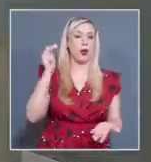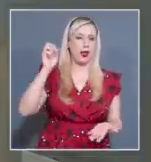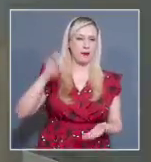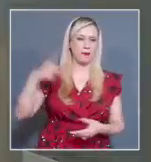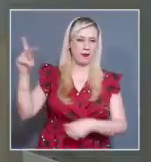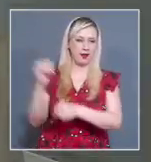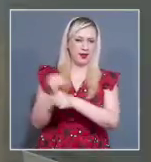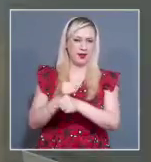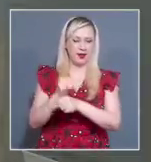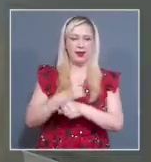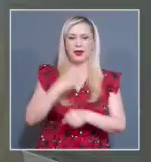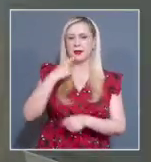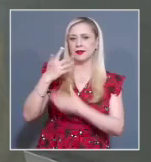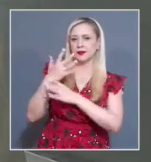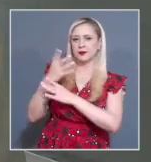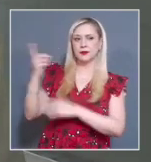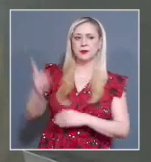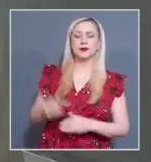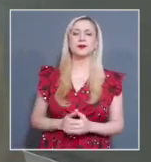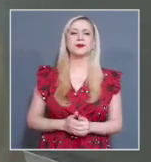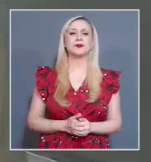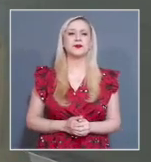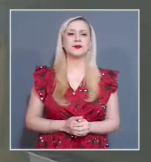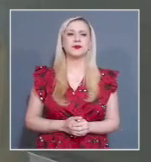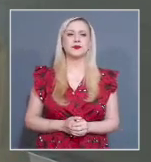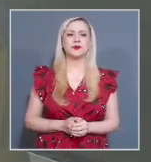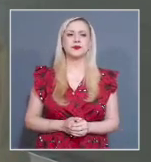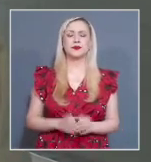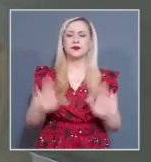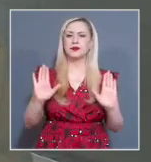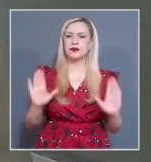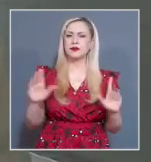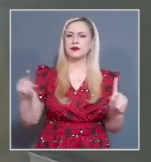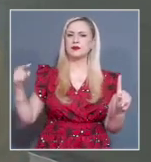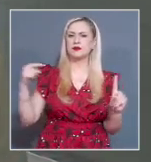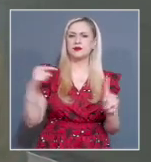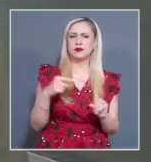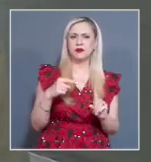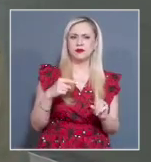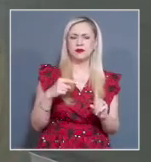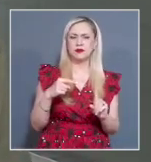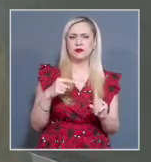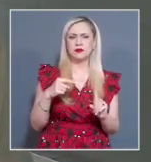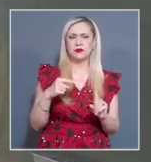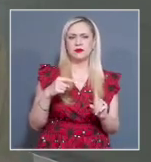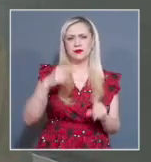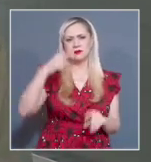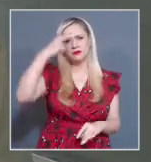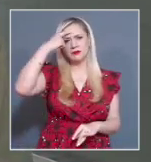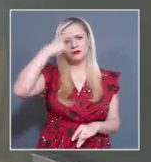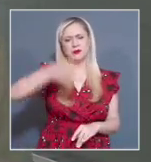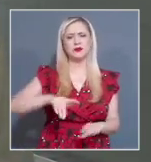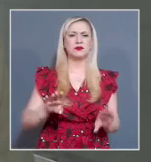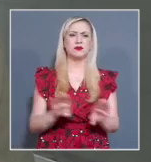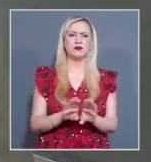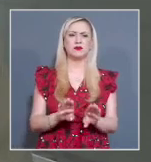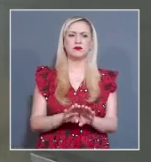el poder tiende a concentrarlo, tiende a no respetar, digamos, las